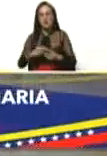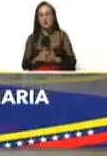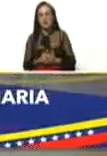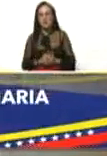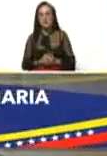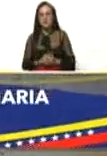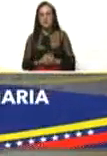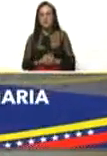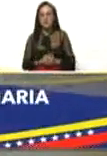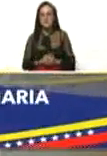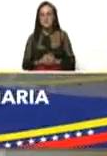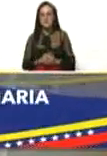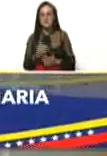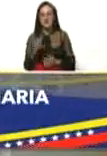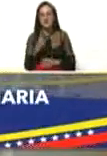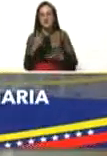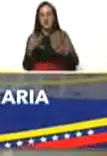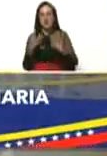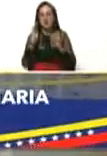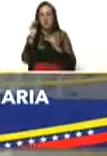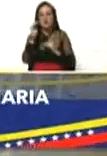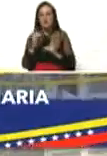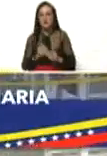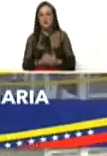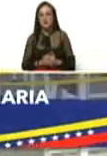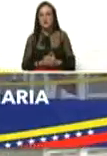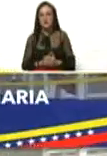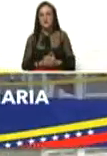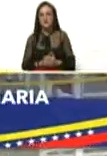venimos 38 atendidas